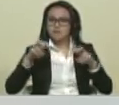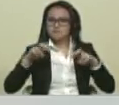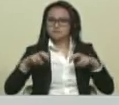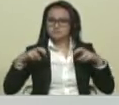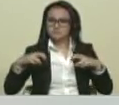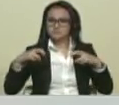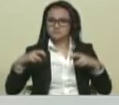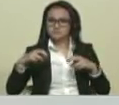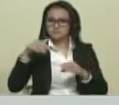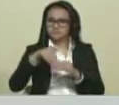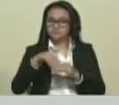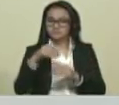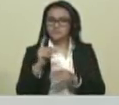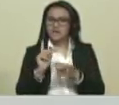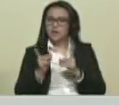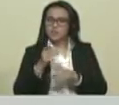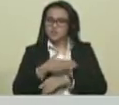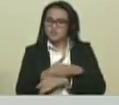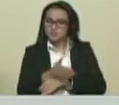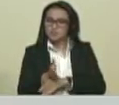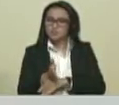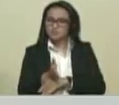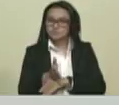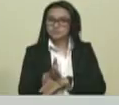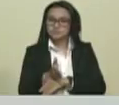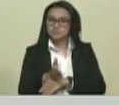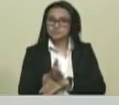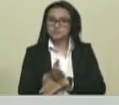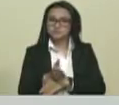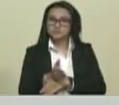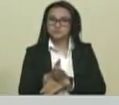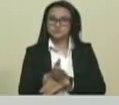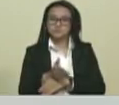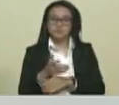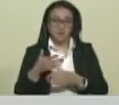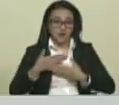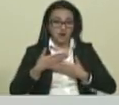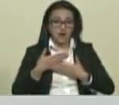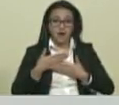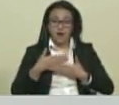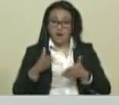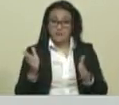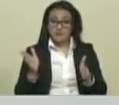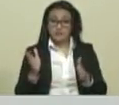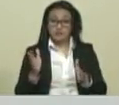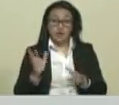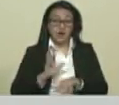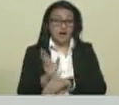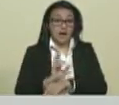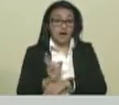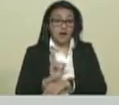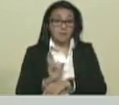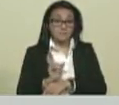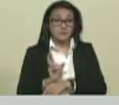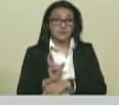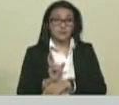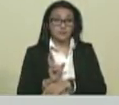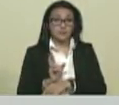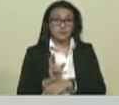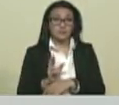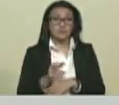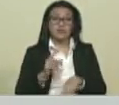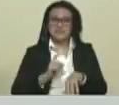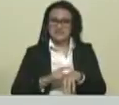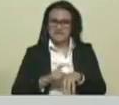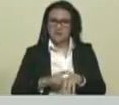tempranamente como estuve anunciando que estuvimos abriendo en tiempo récord. Hemos tenido un buen tiempo